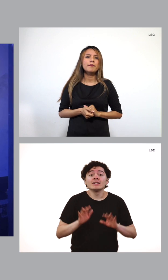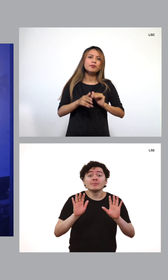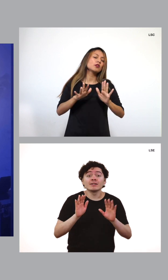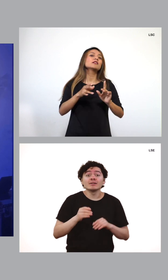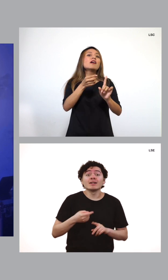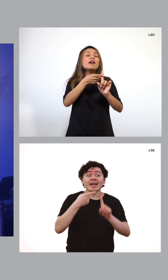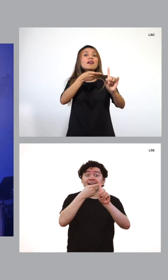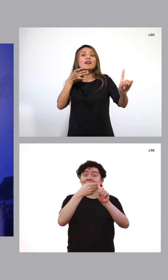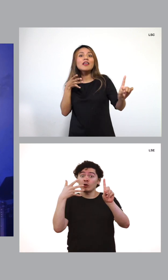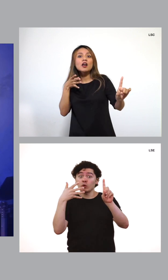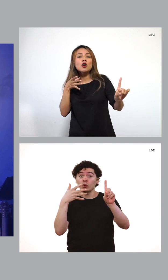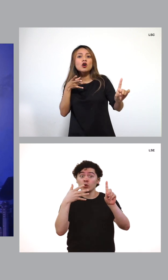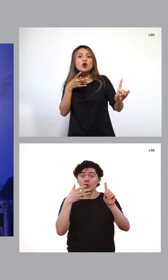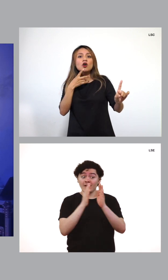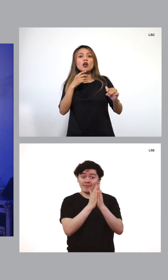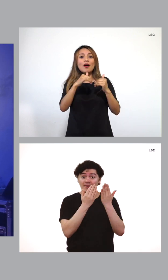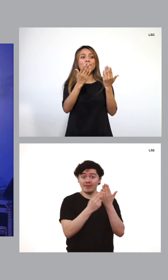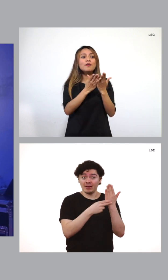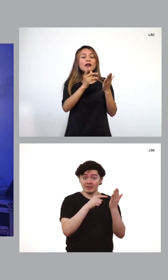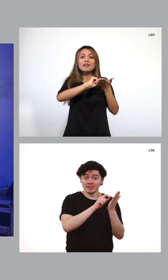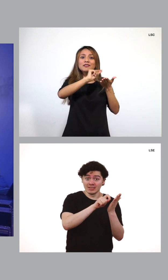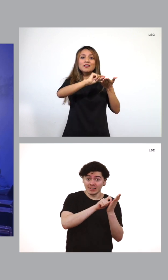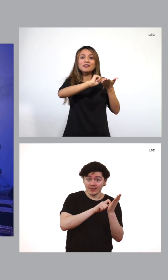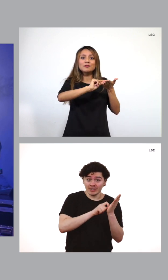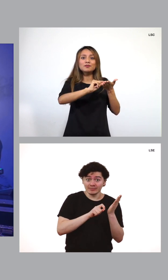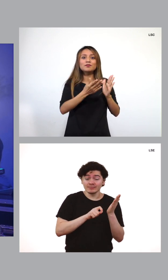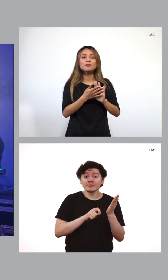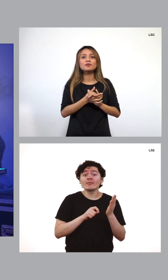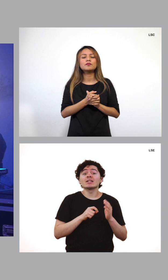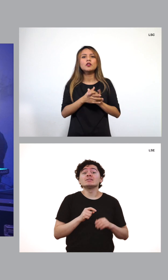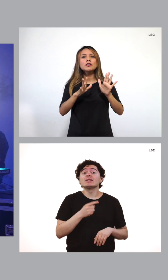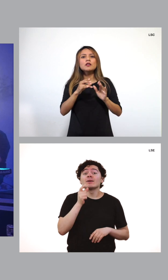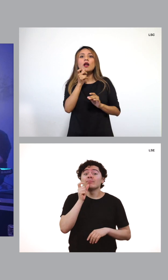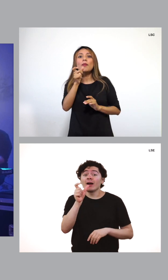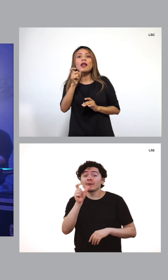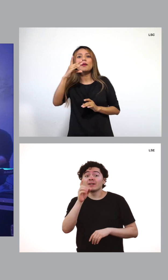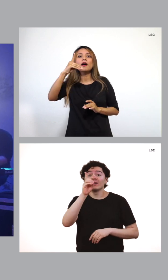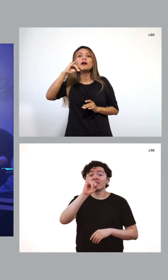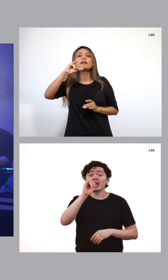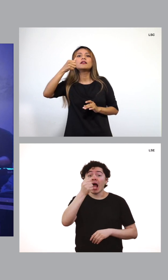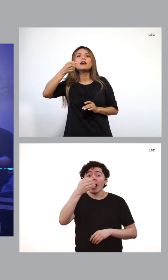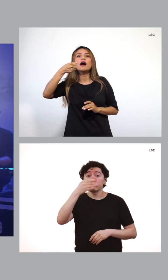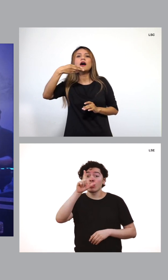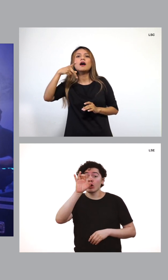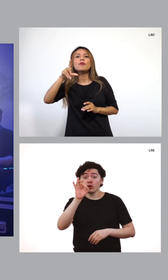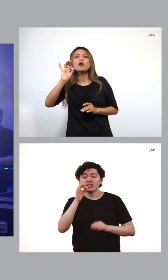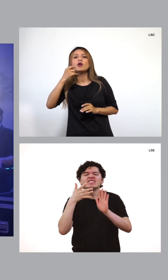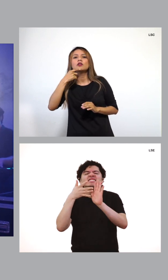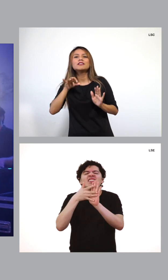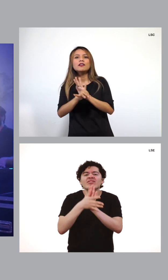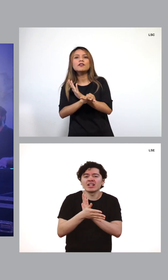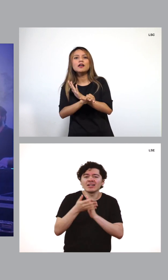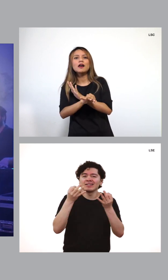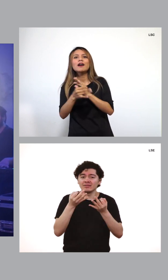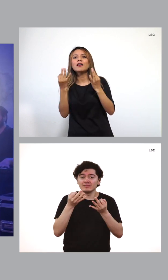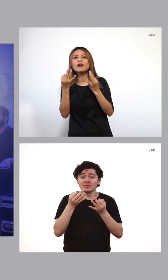Nuevo Testamento, la segunda parte de la Biblia, que se utiliza para el diablo, es una palabra que significa aquel que viene